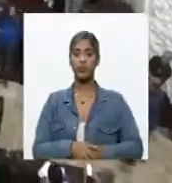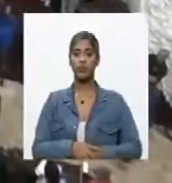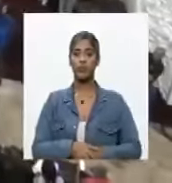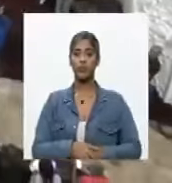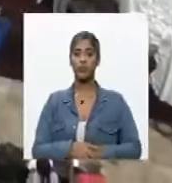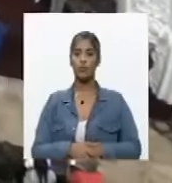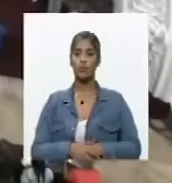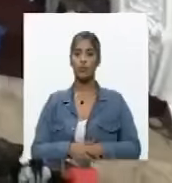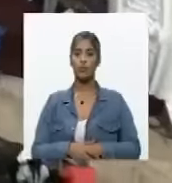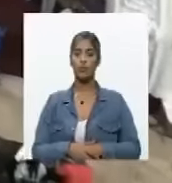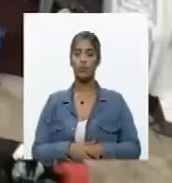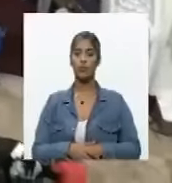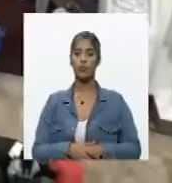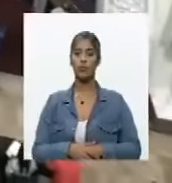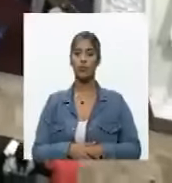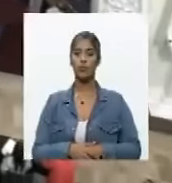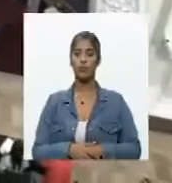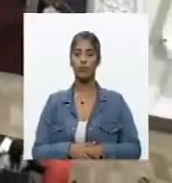Ah, aquí está.